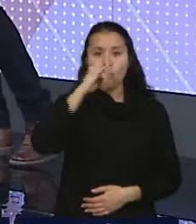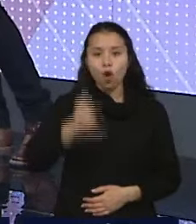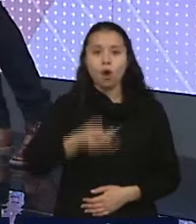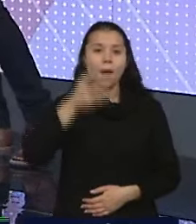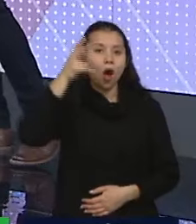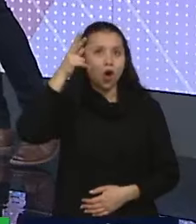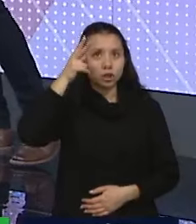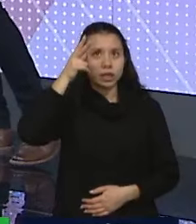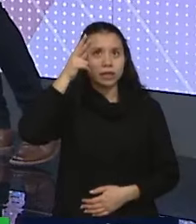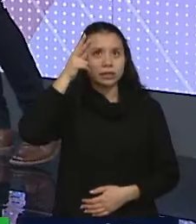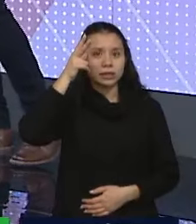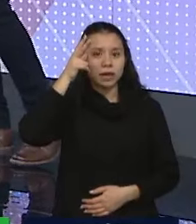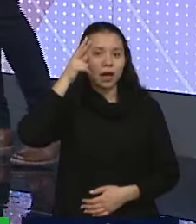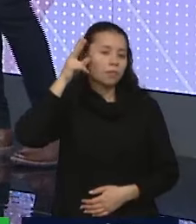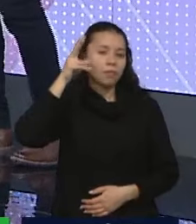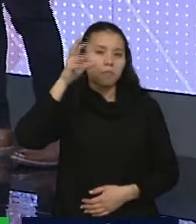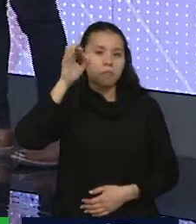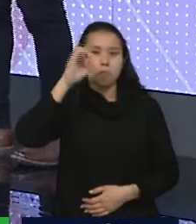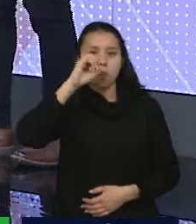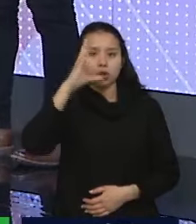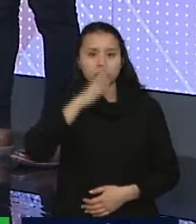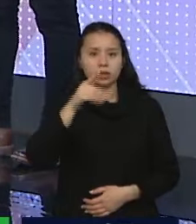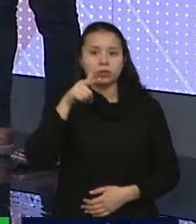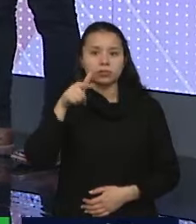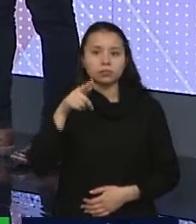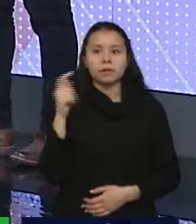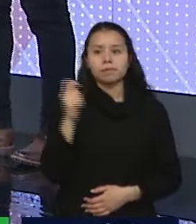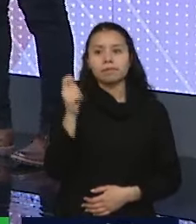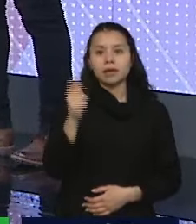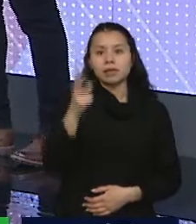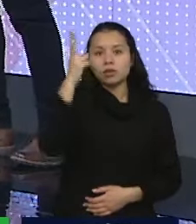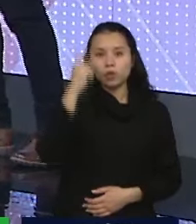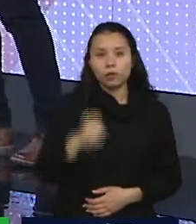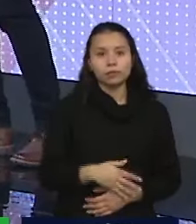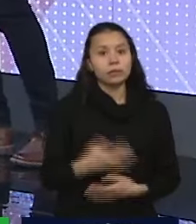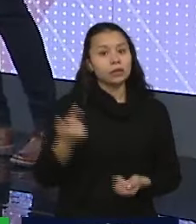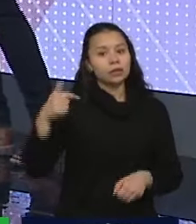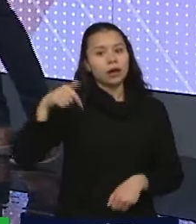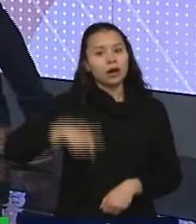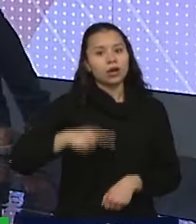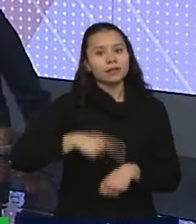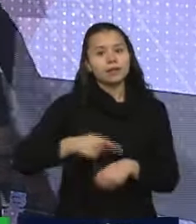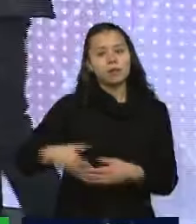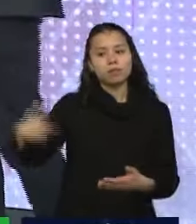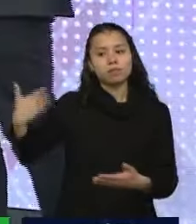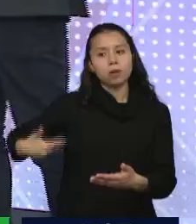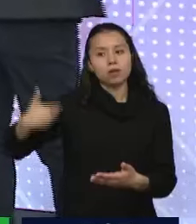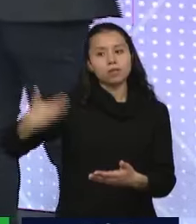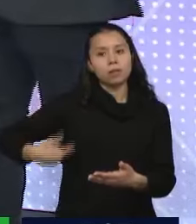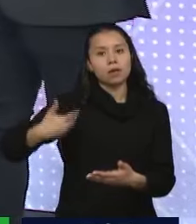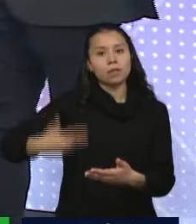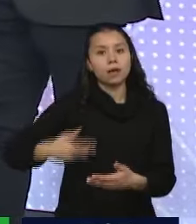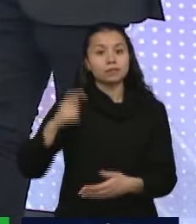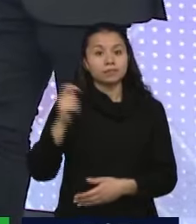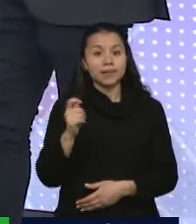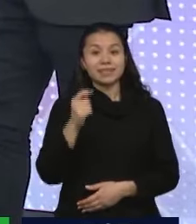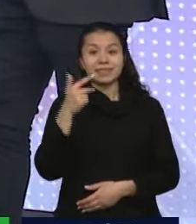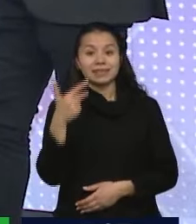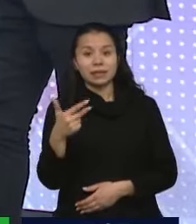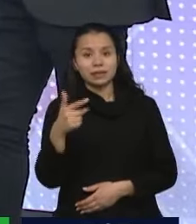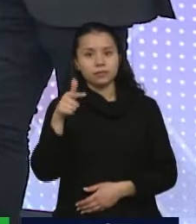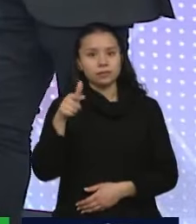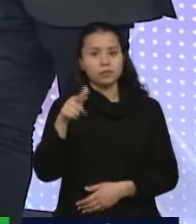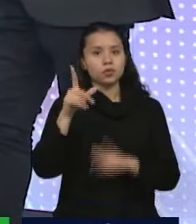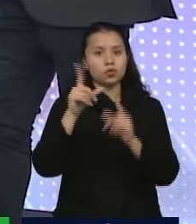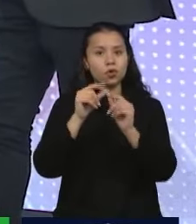32,82%. Bueno, eso bajó abruptamente. Pasaron... Se terminan los tiempos. Pasaron 3 meses y ese número